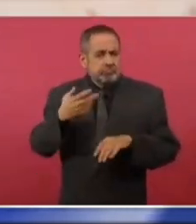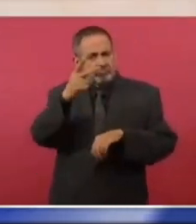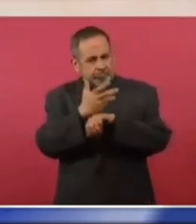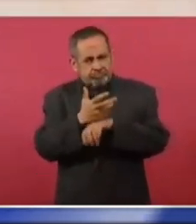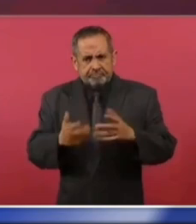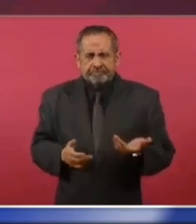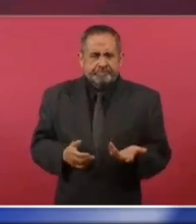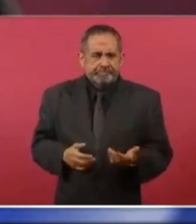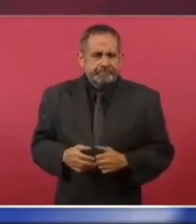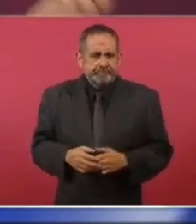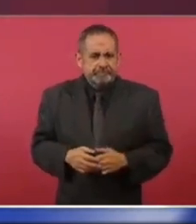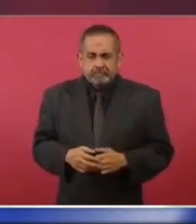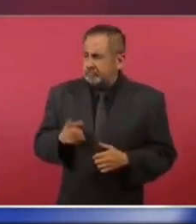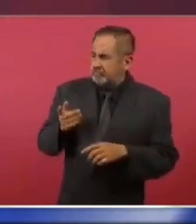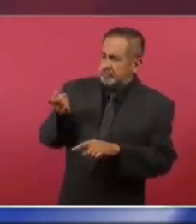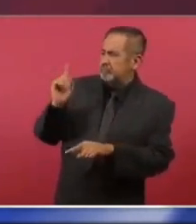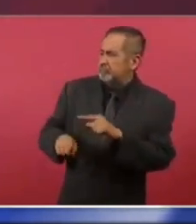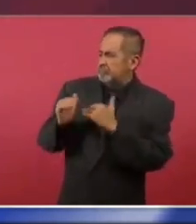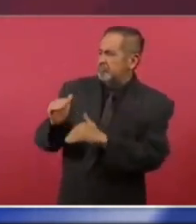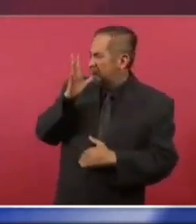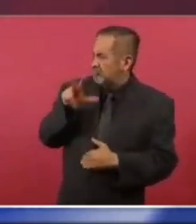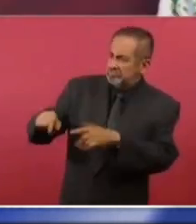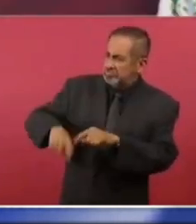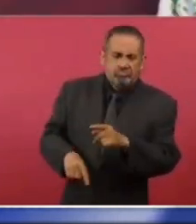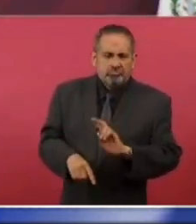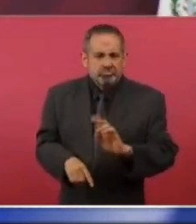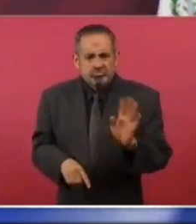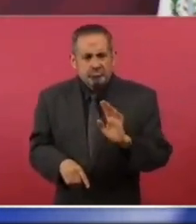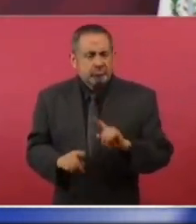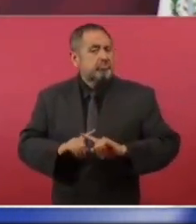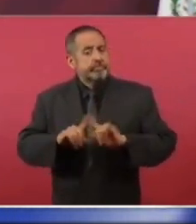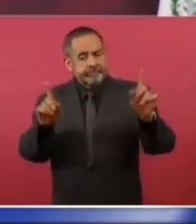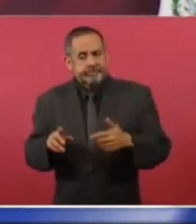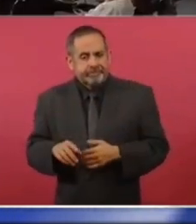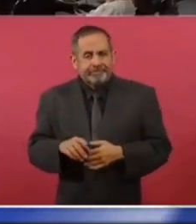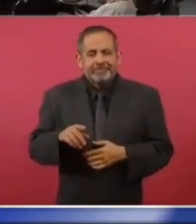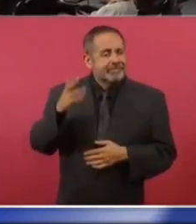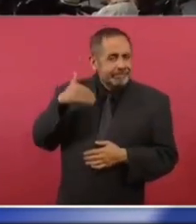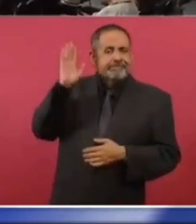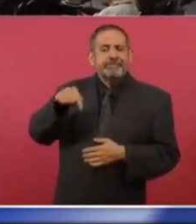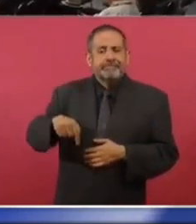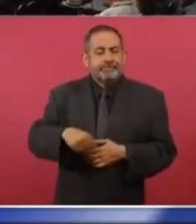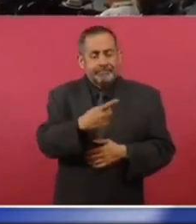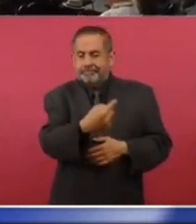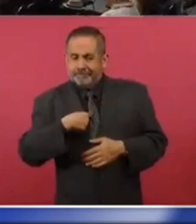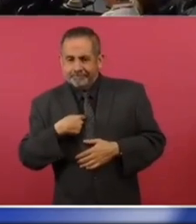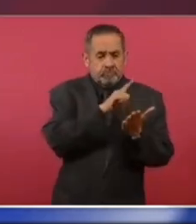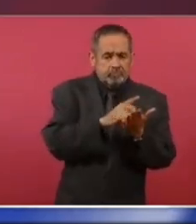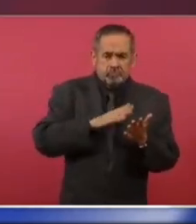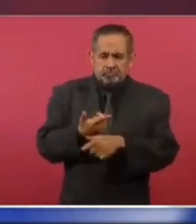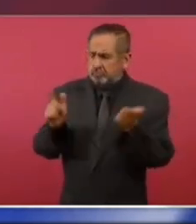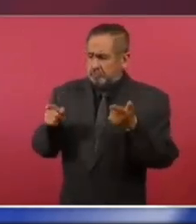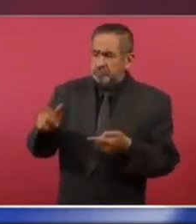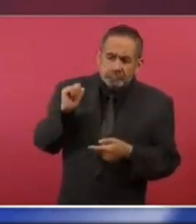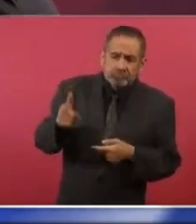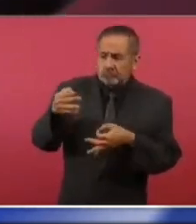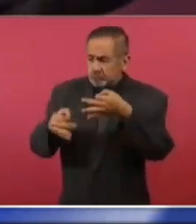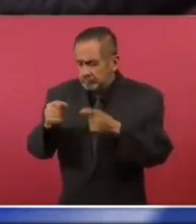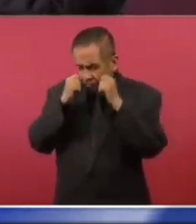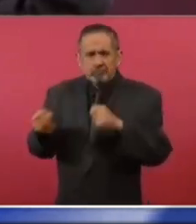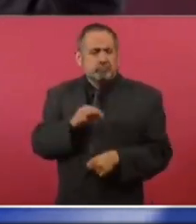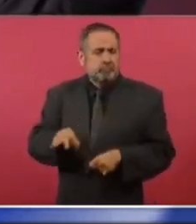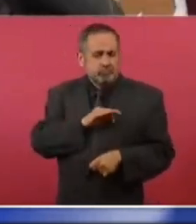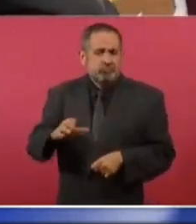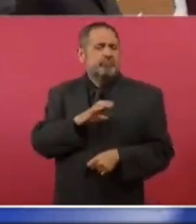no se les limita el derecho de participación, como lo que a mí me querían hacer. Entonces, es